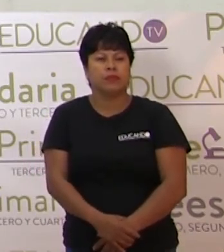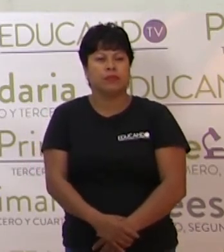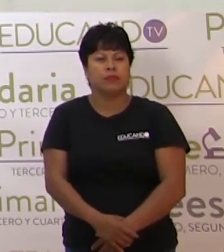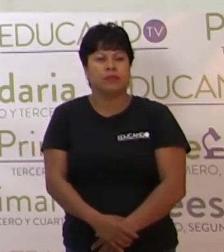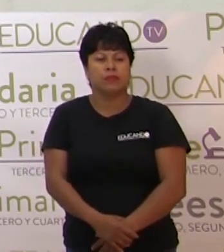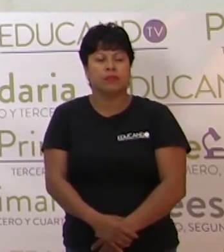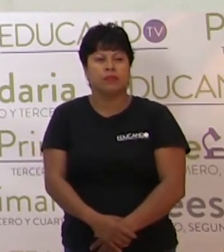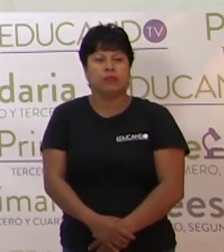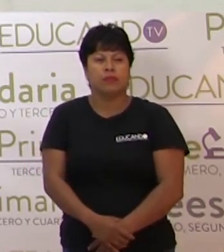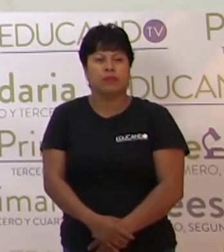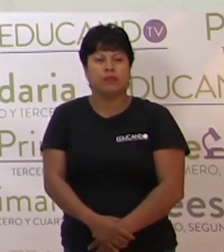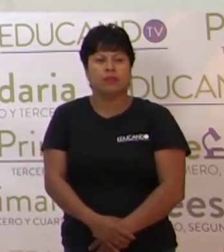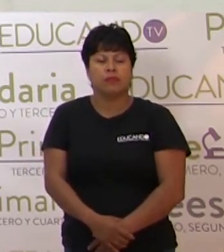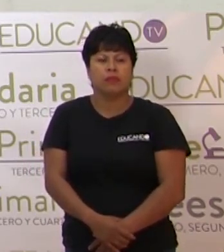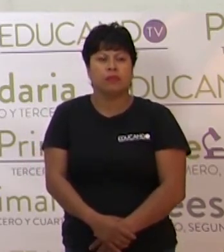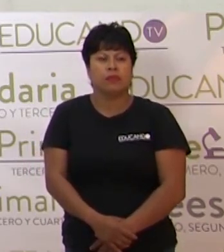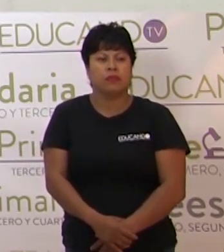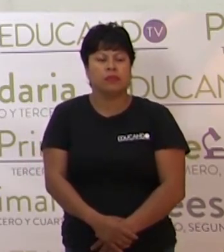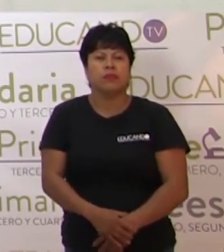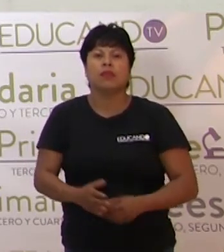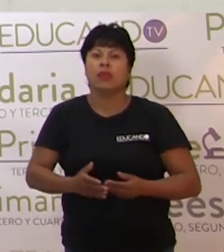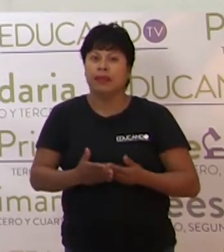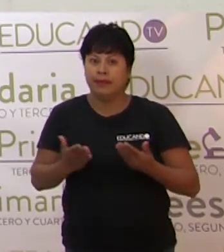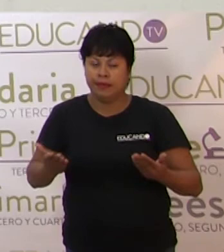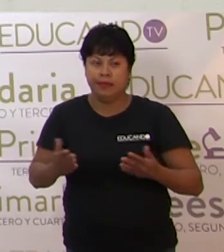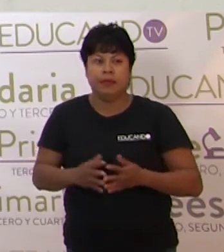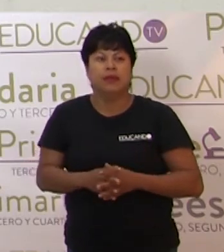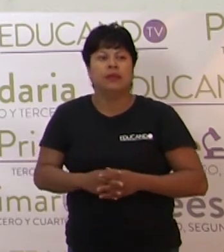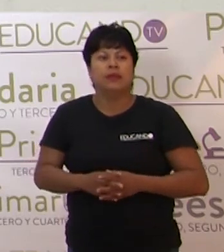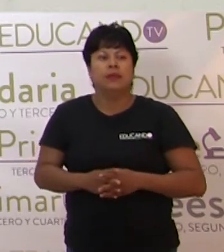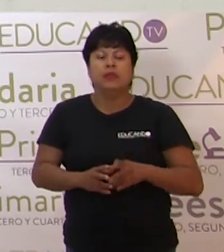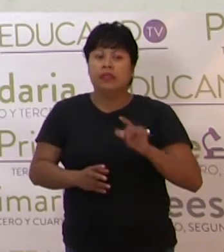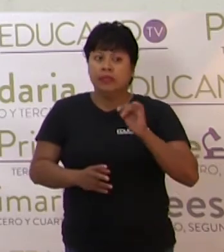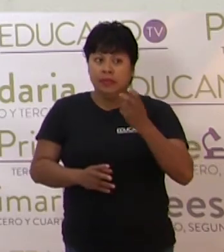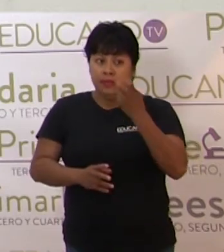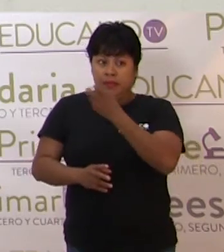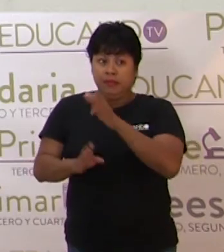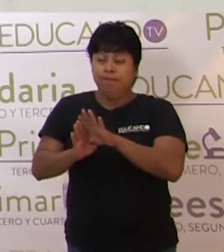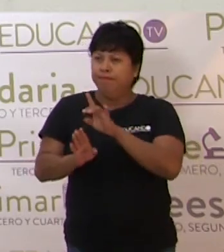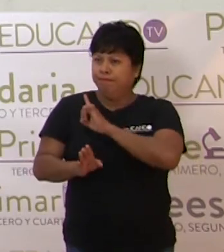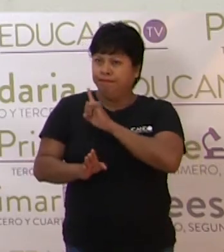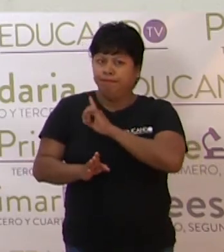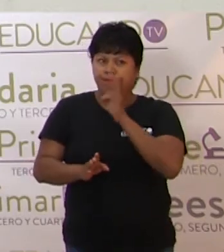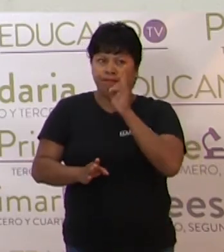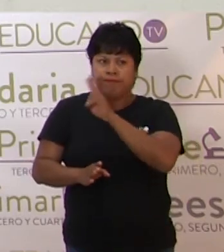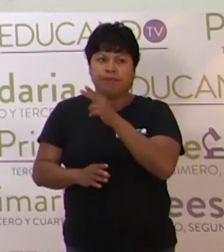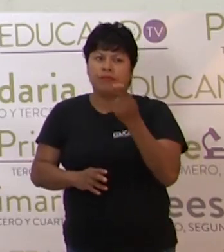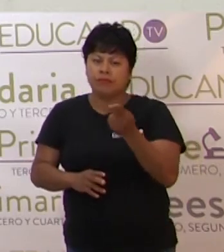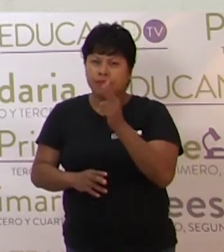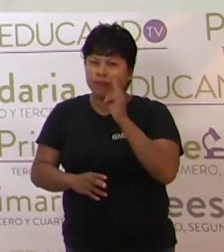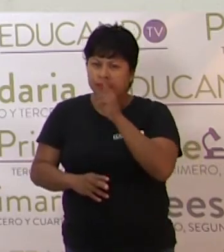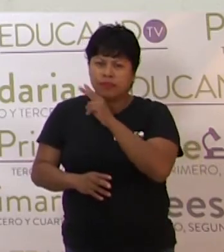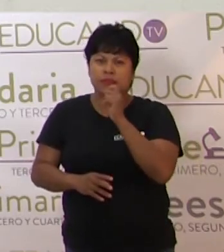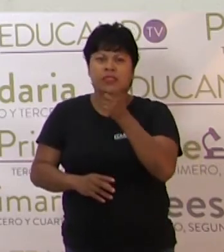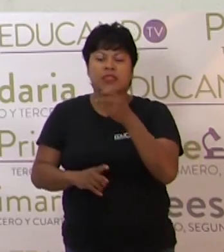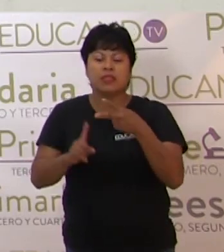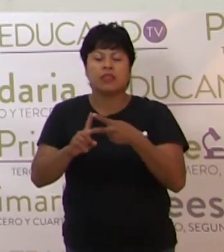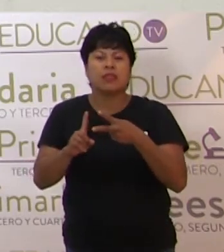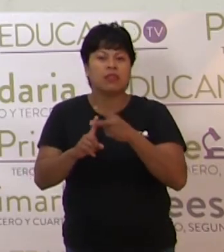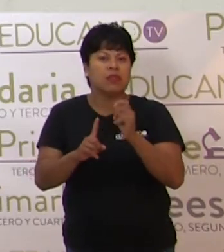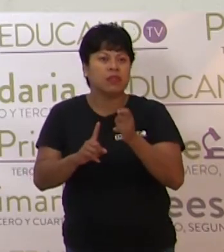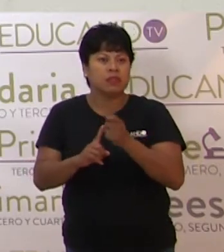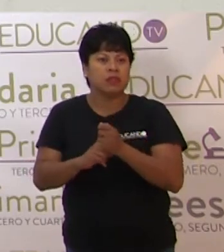de triángulo ahora sí así a simple vista es analizar qué triángulo es este